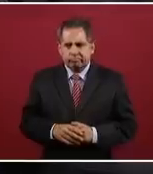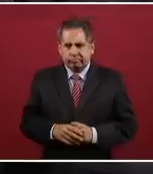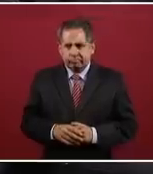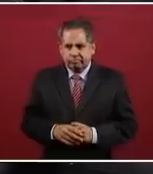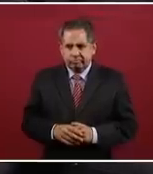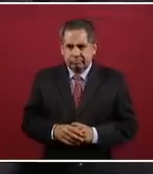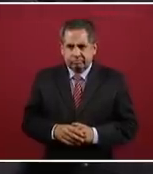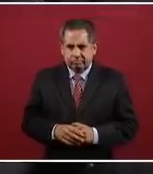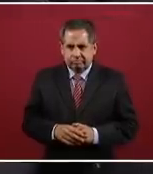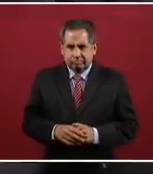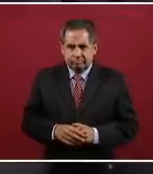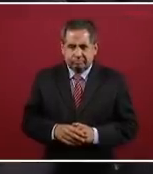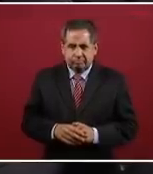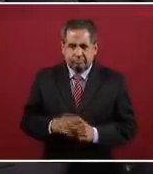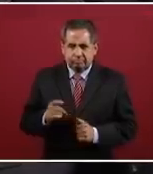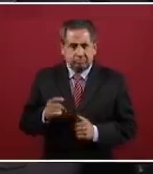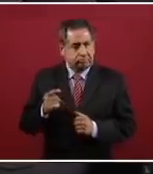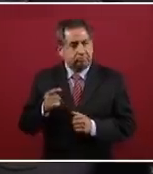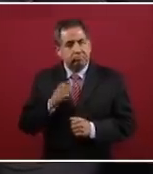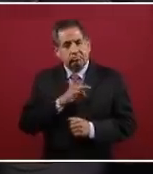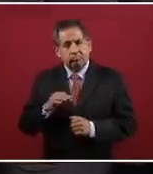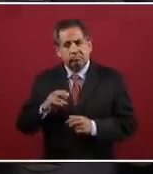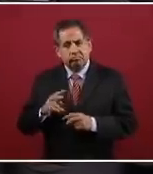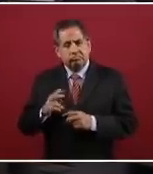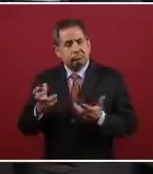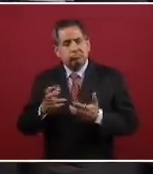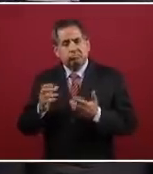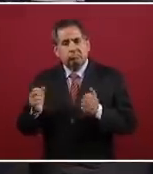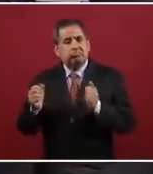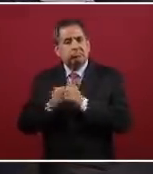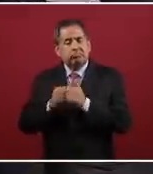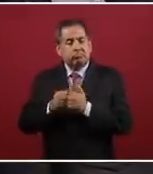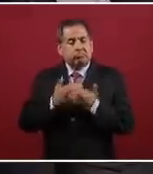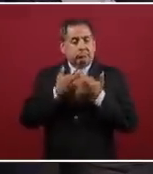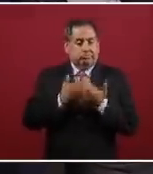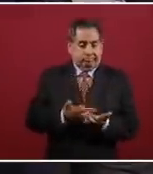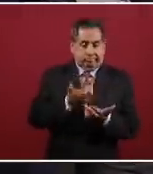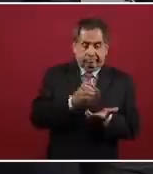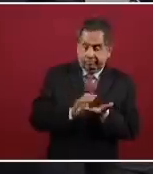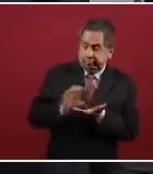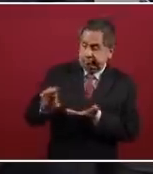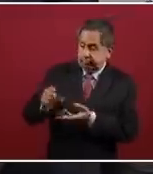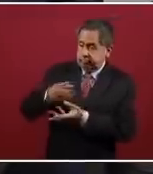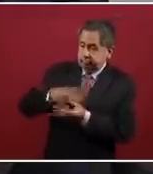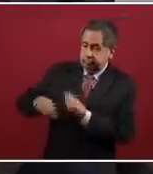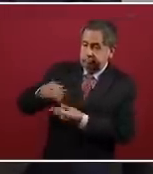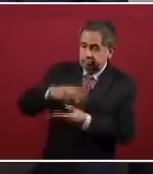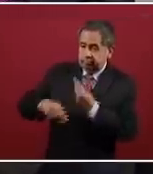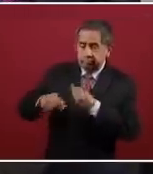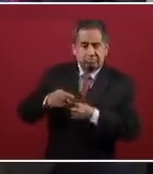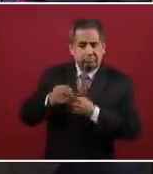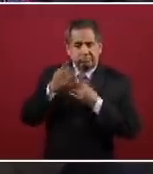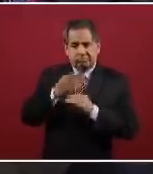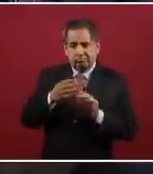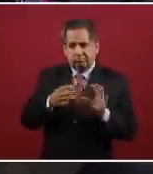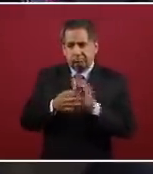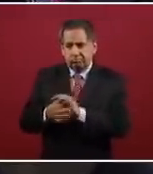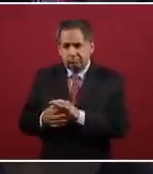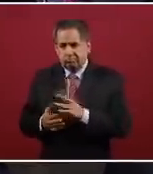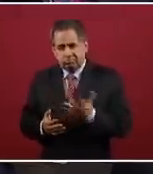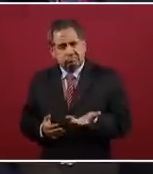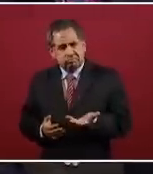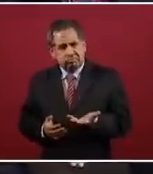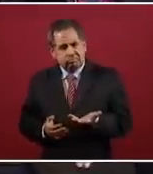se logró con un fondo de inversiones, o sea, parte